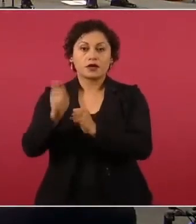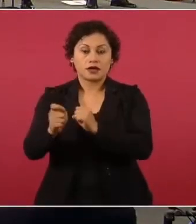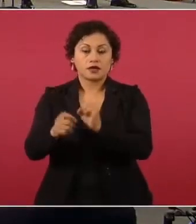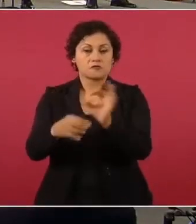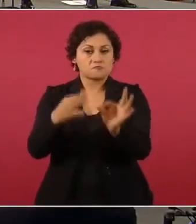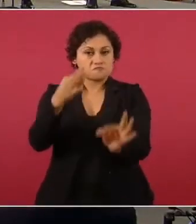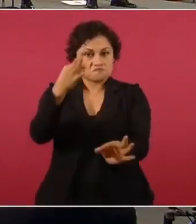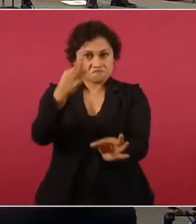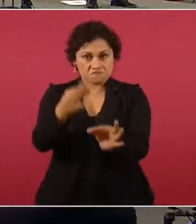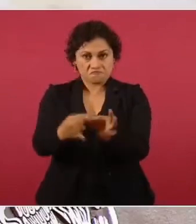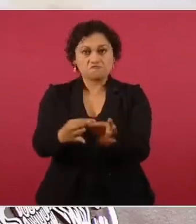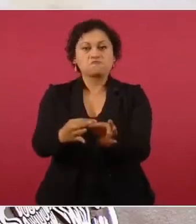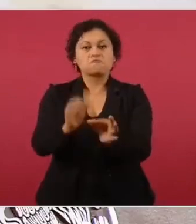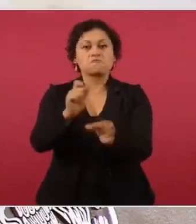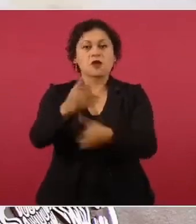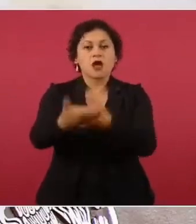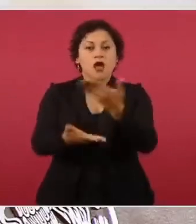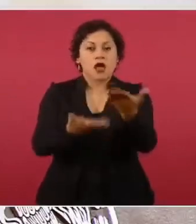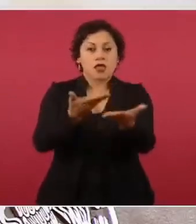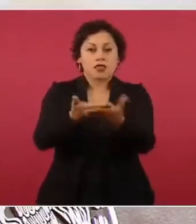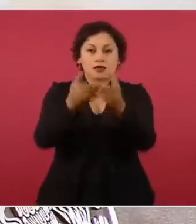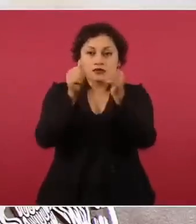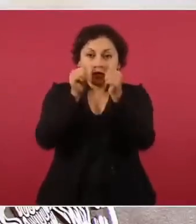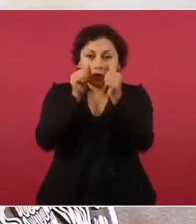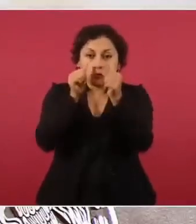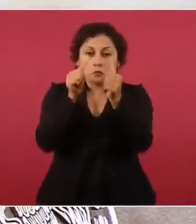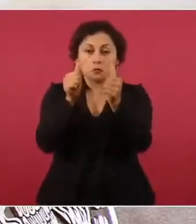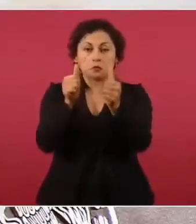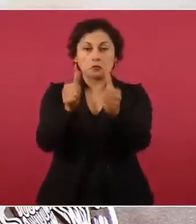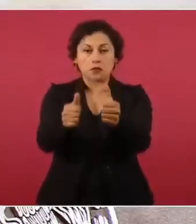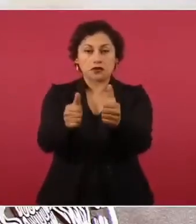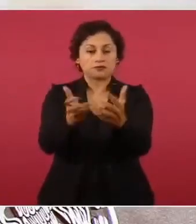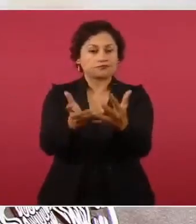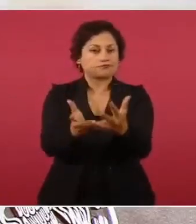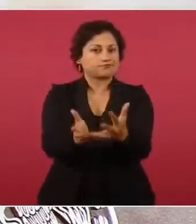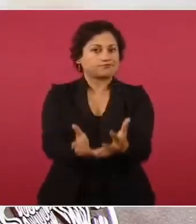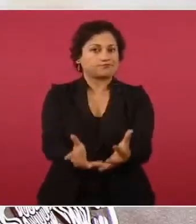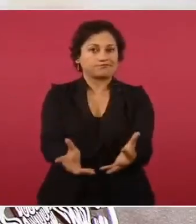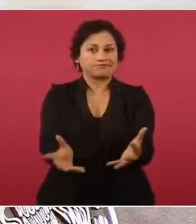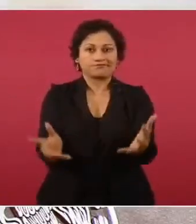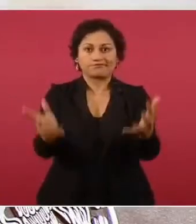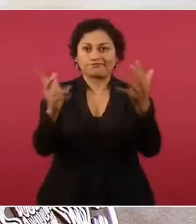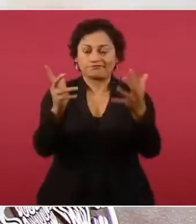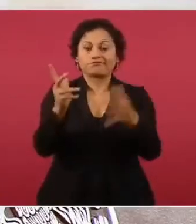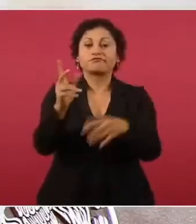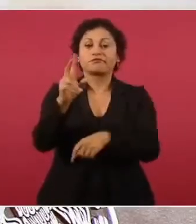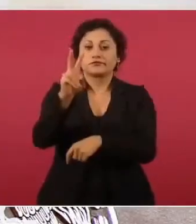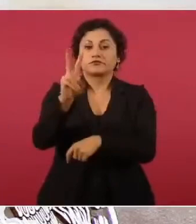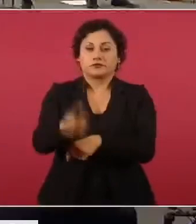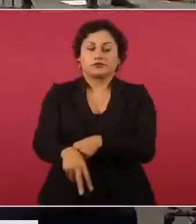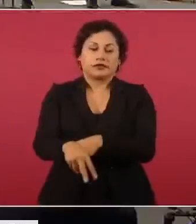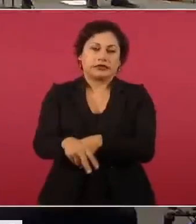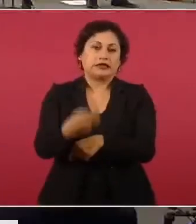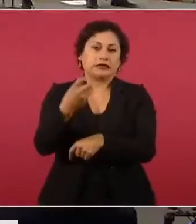médica hospitalaria más grande de todo, incluso de todo el sector, pero integrado